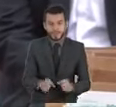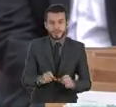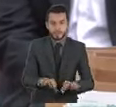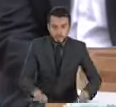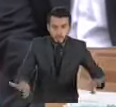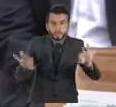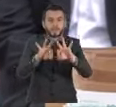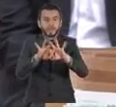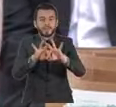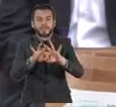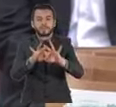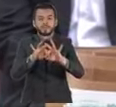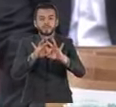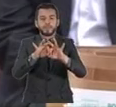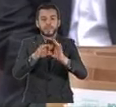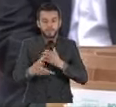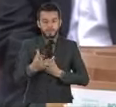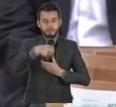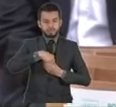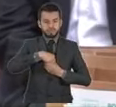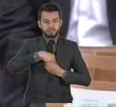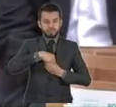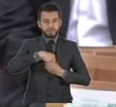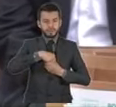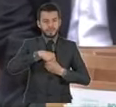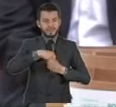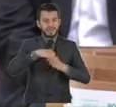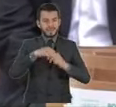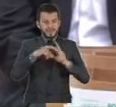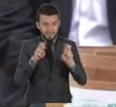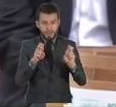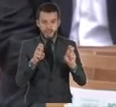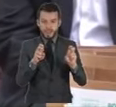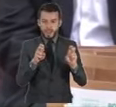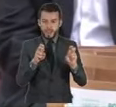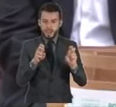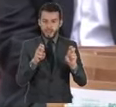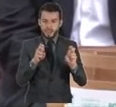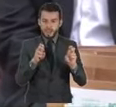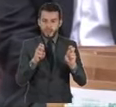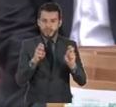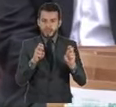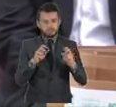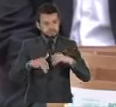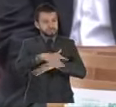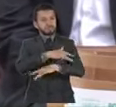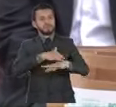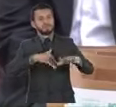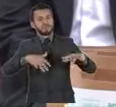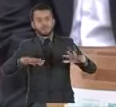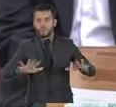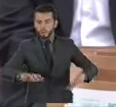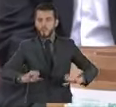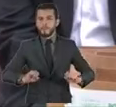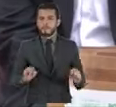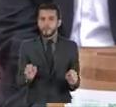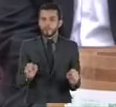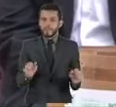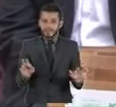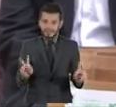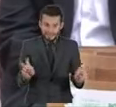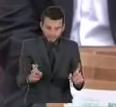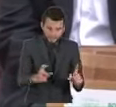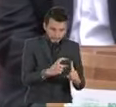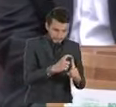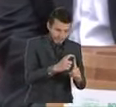informal, que en el caso de Bogotá es una gran porción de la ciudad, a el concepto